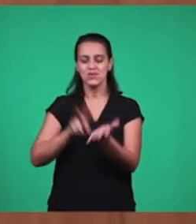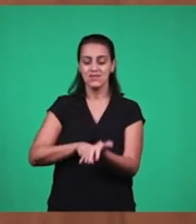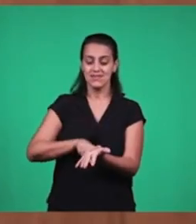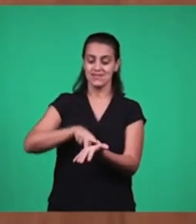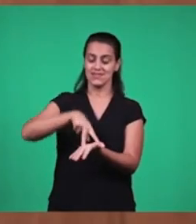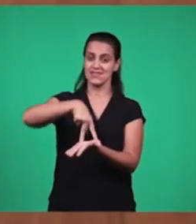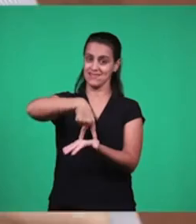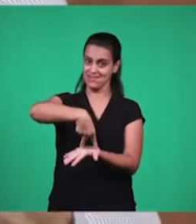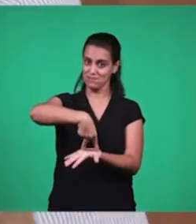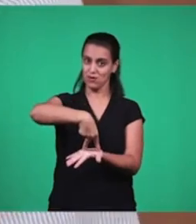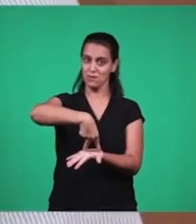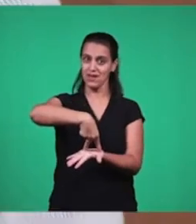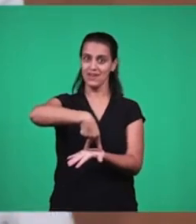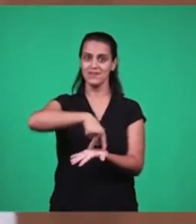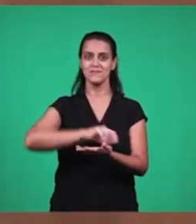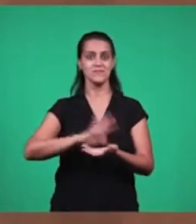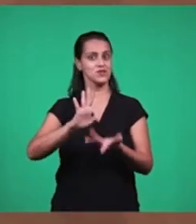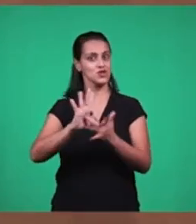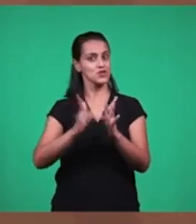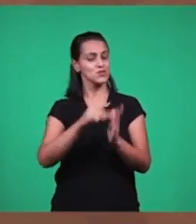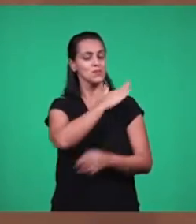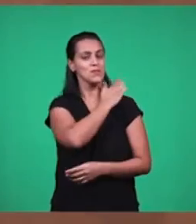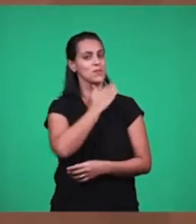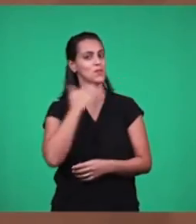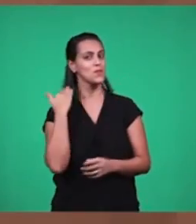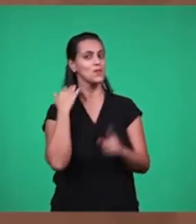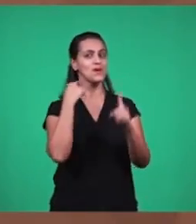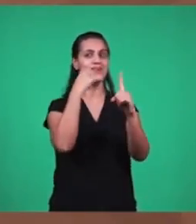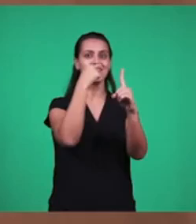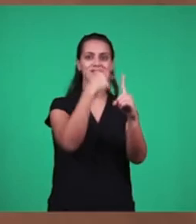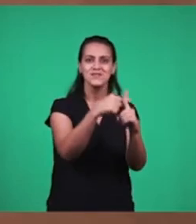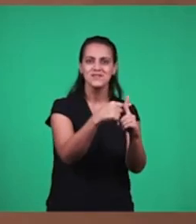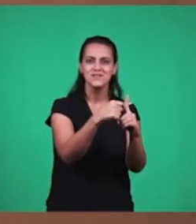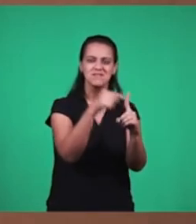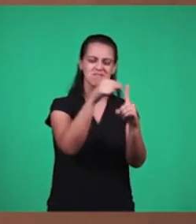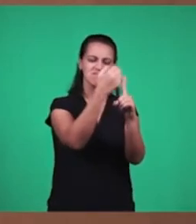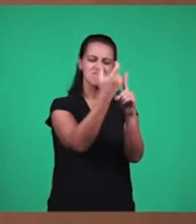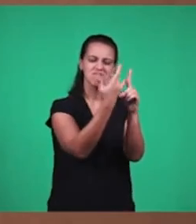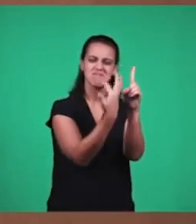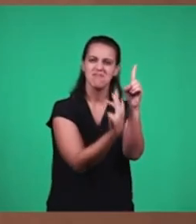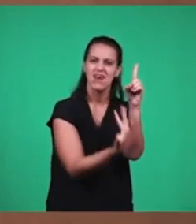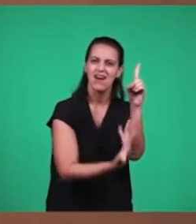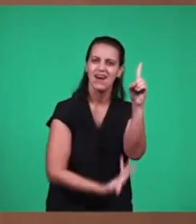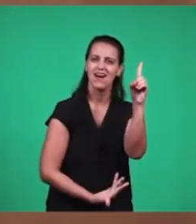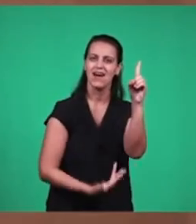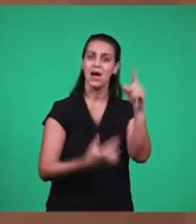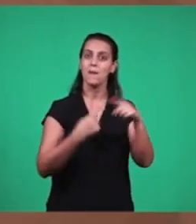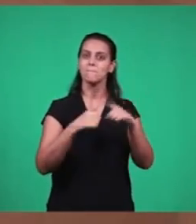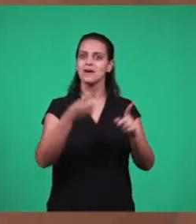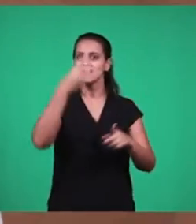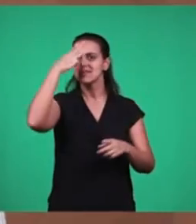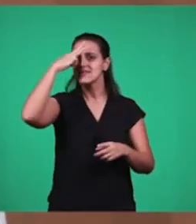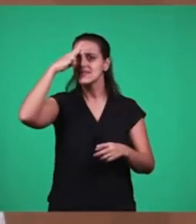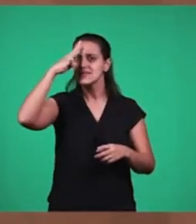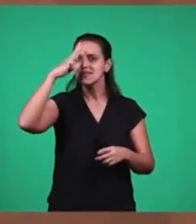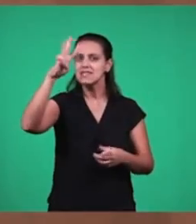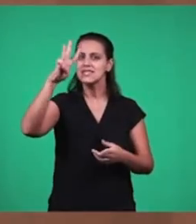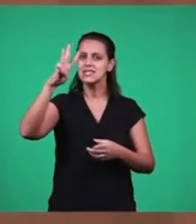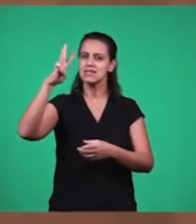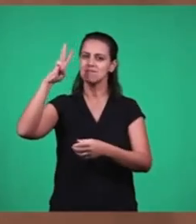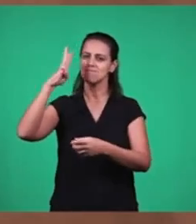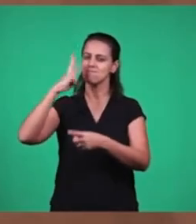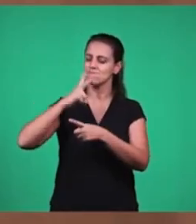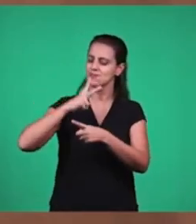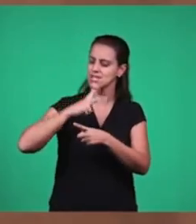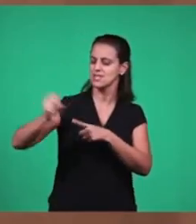también resucitó. Jesús murió en la cruz, derramó su sangre, pero al tercer día Él venció